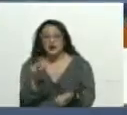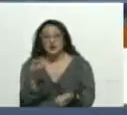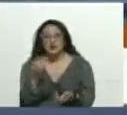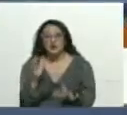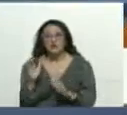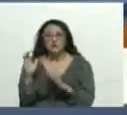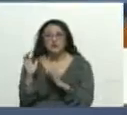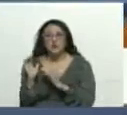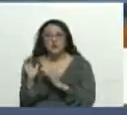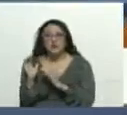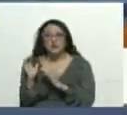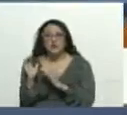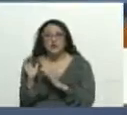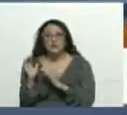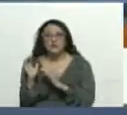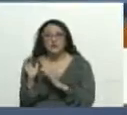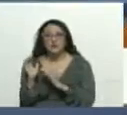hombros